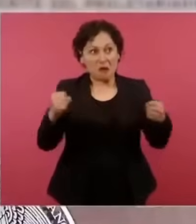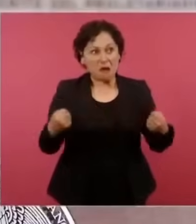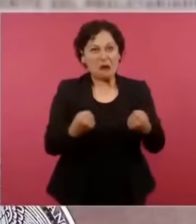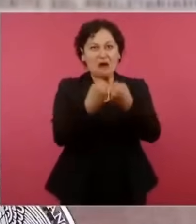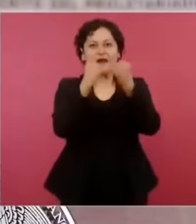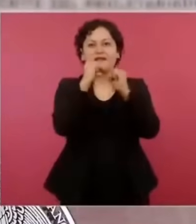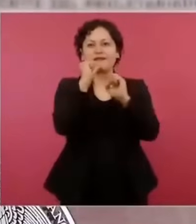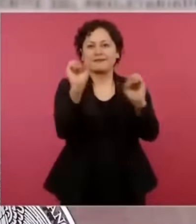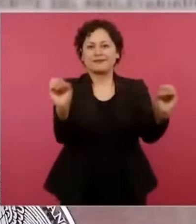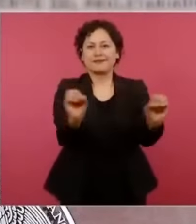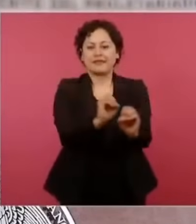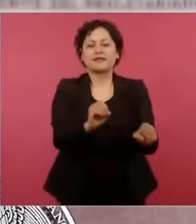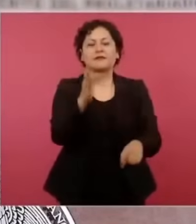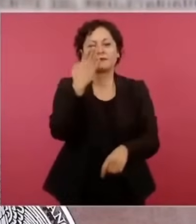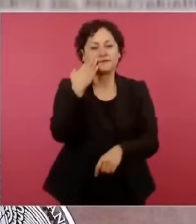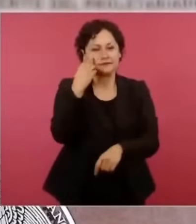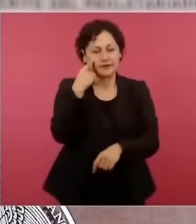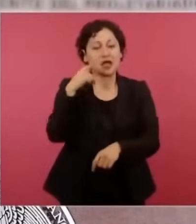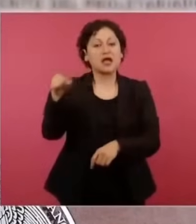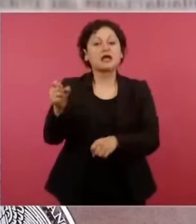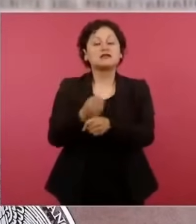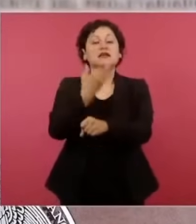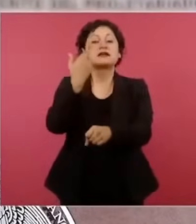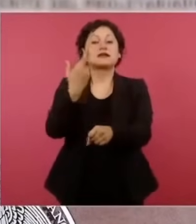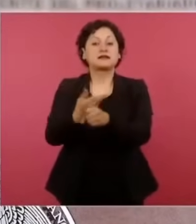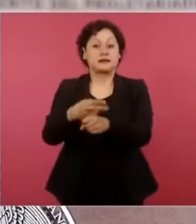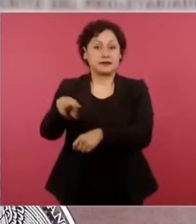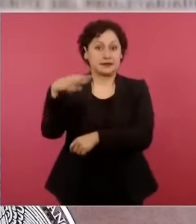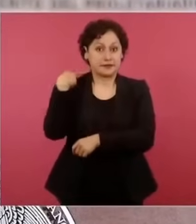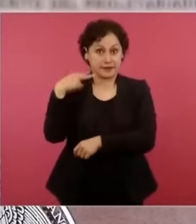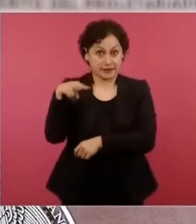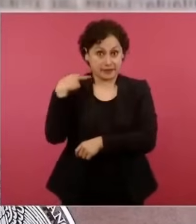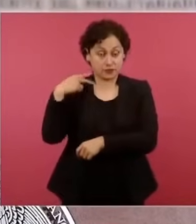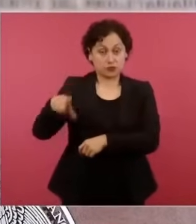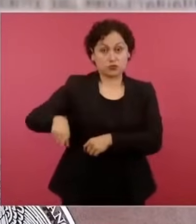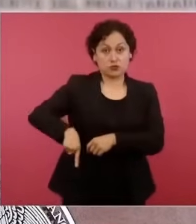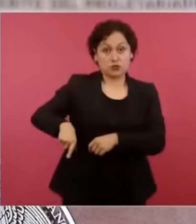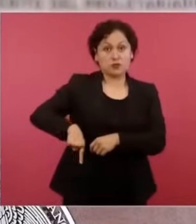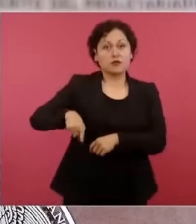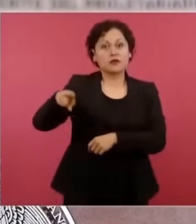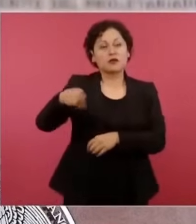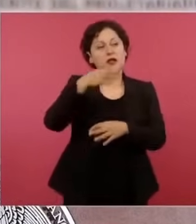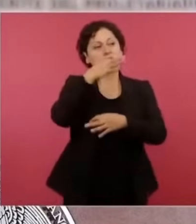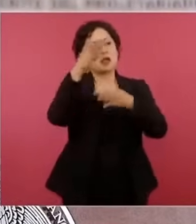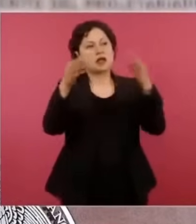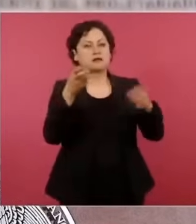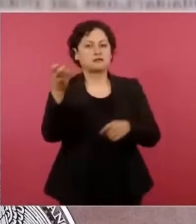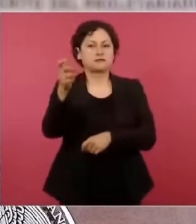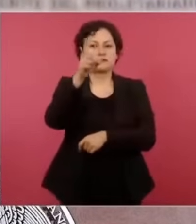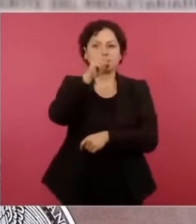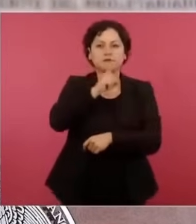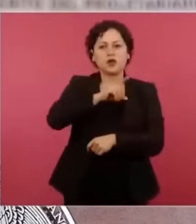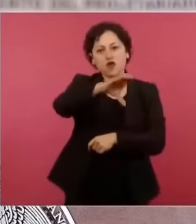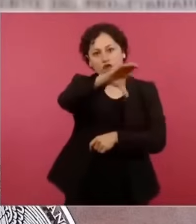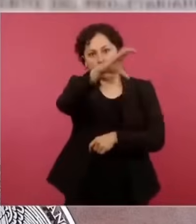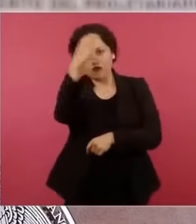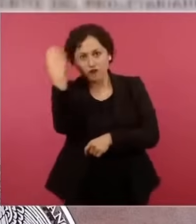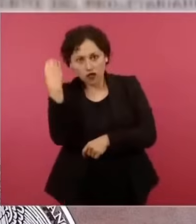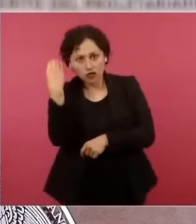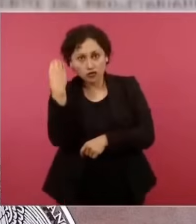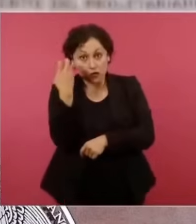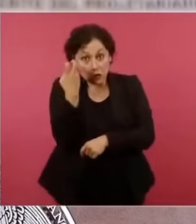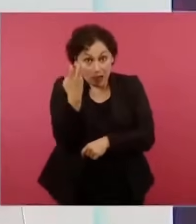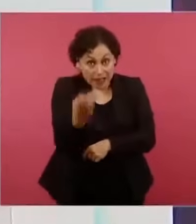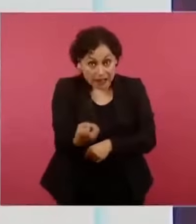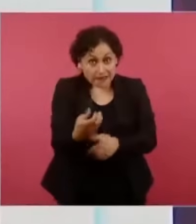Secretaría de Gobierno de Veracruz desmintió los hechos y señaló que las fotografías difundidas corresponden a sucesos